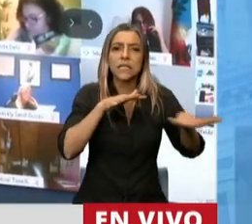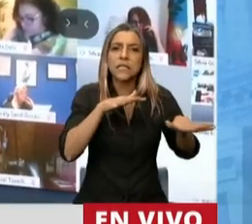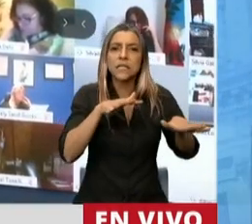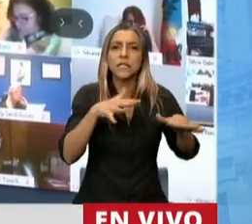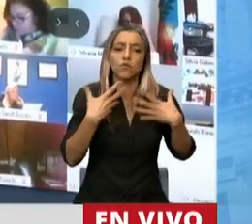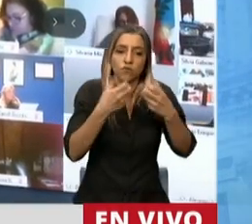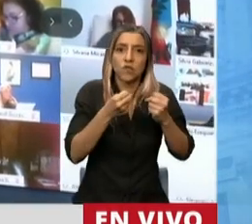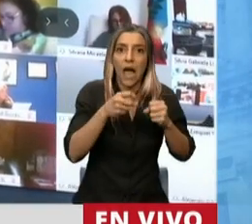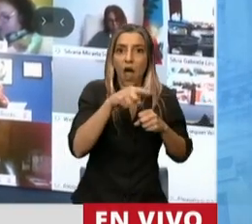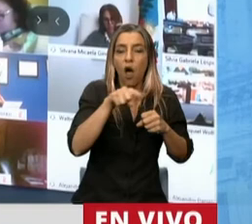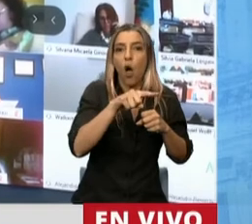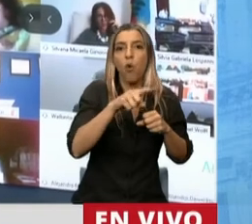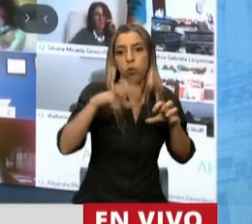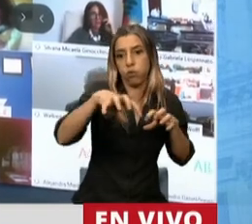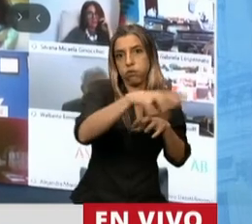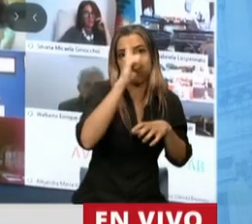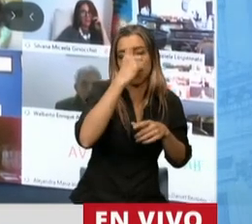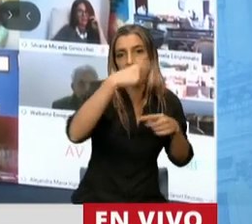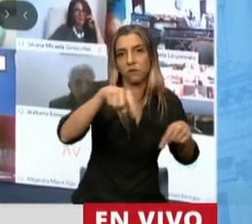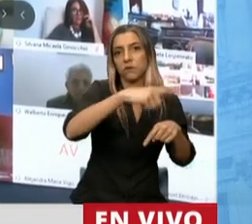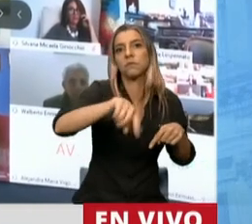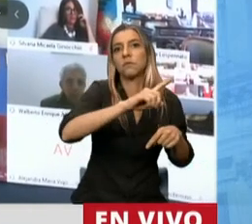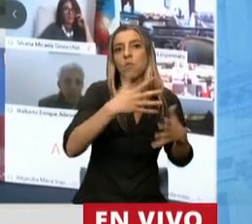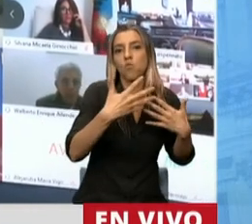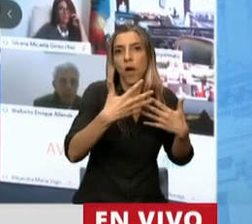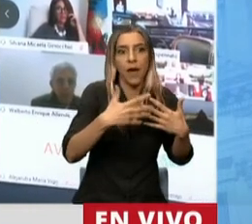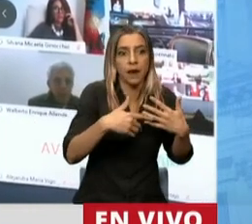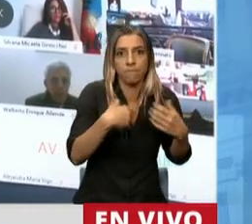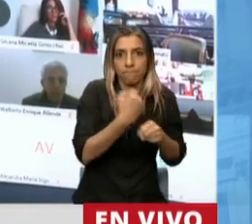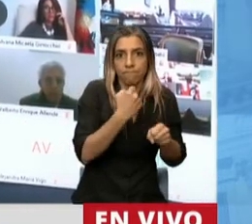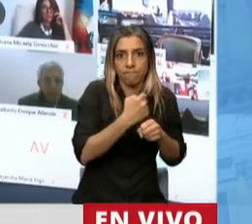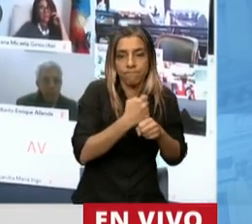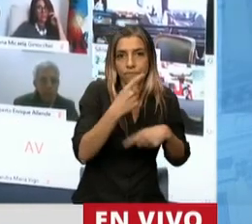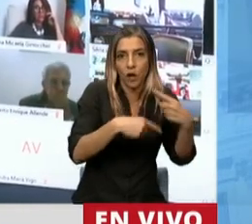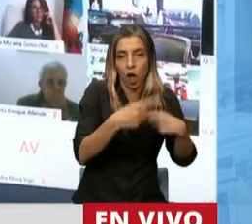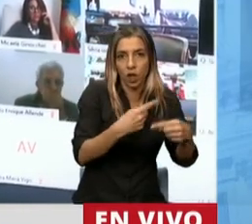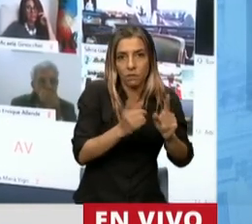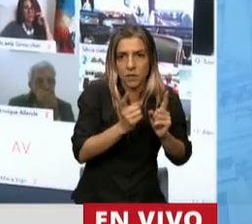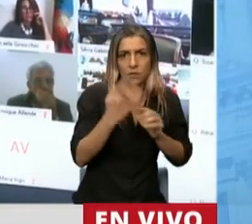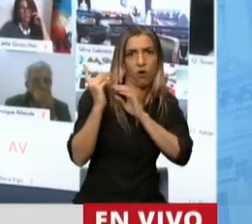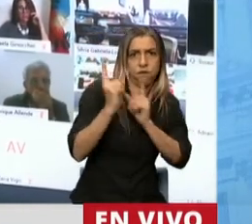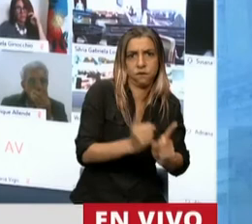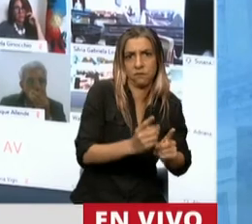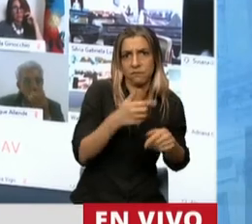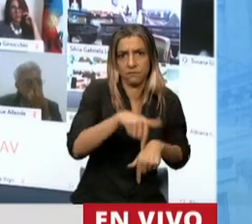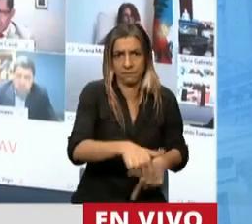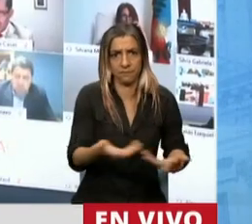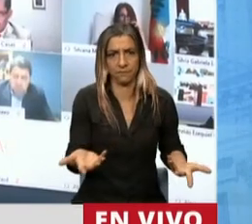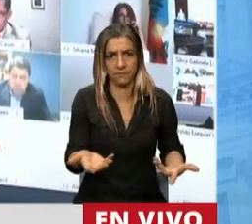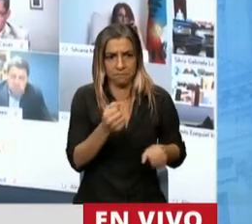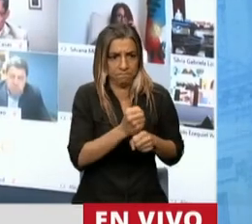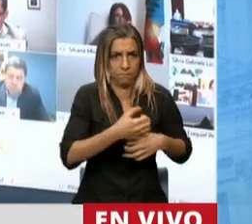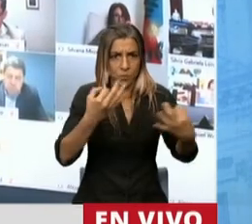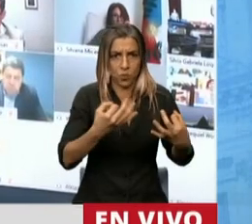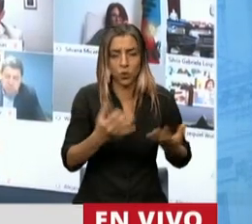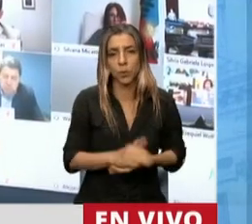sanitario pudiese soportar, y de hecho lo viene haciendo hasta el presente con mucha eficiencia.